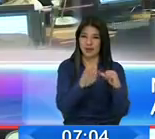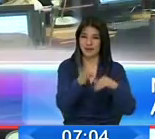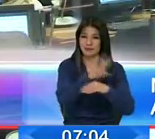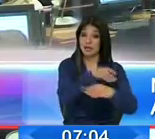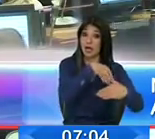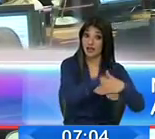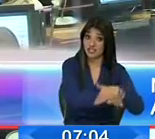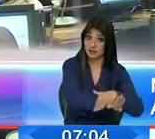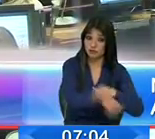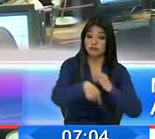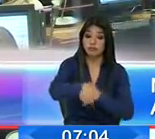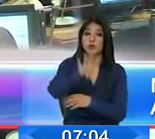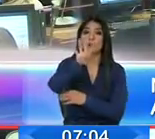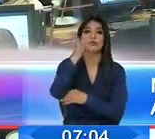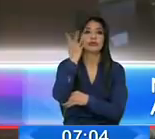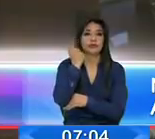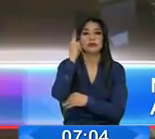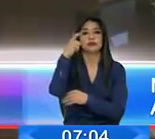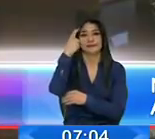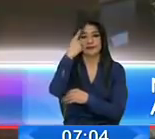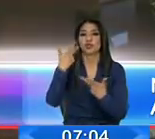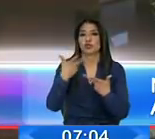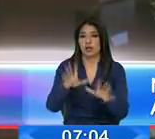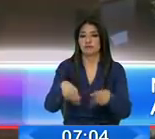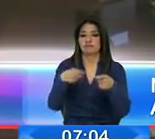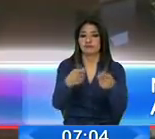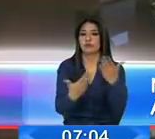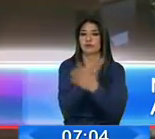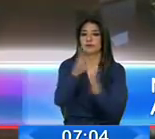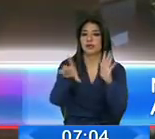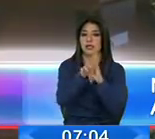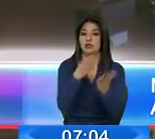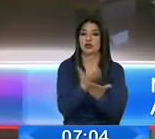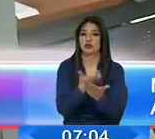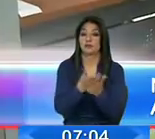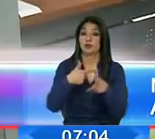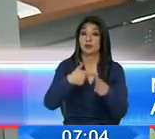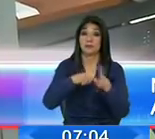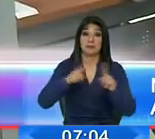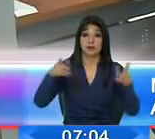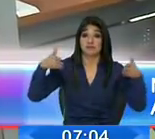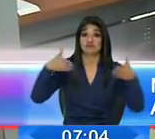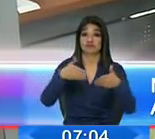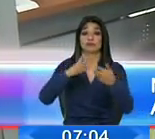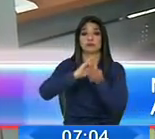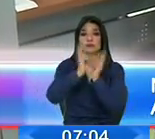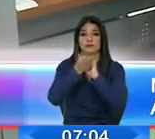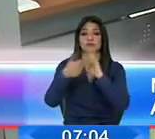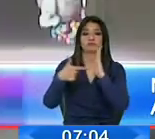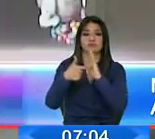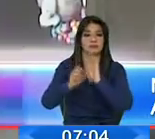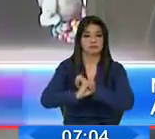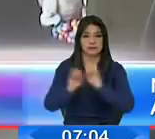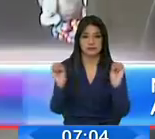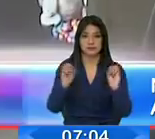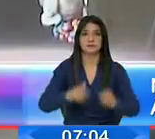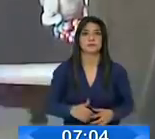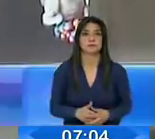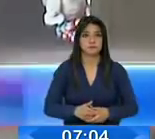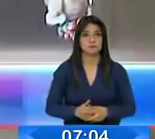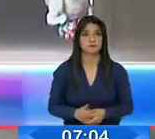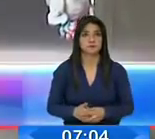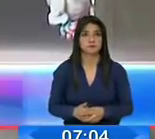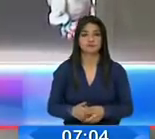remitió a la Asamblea Nacional una nueva ley económico urgente, pero enfocada únicamente en las reformas tributarias. Va a